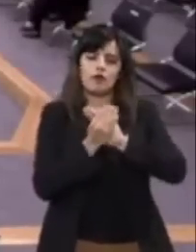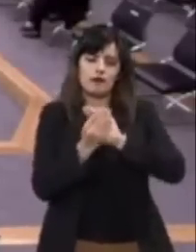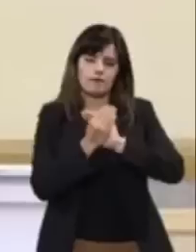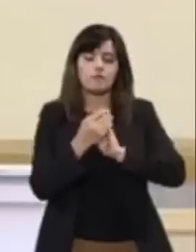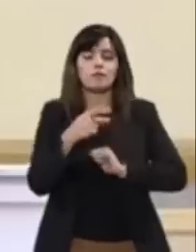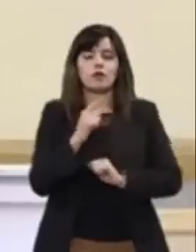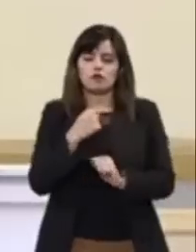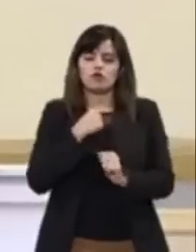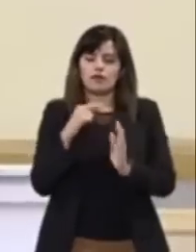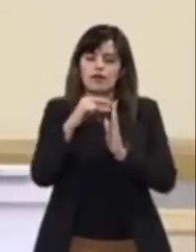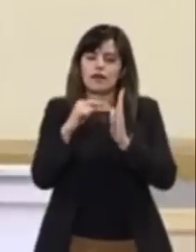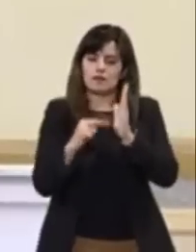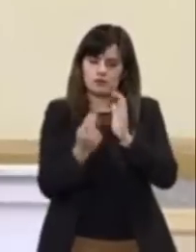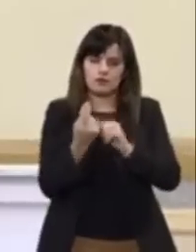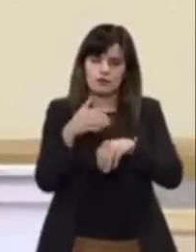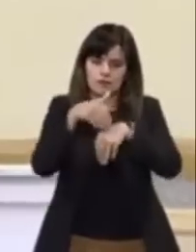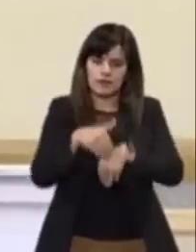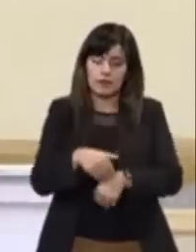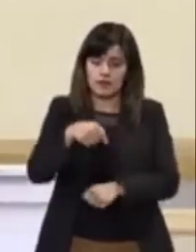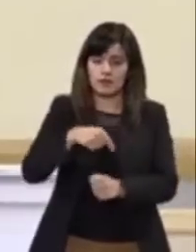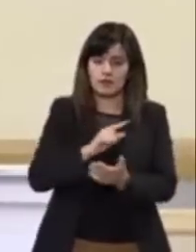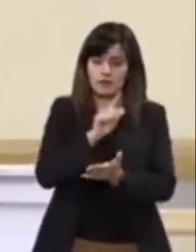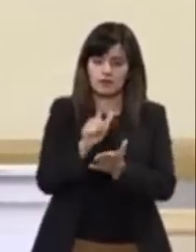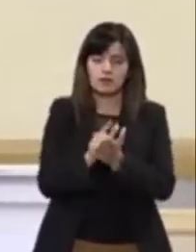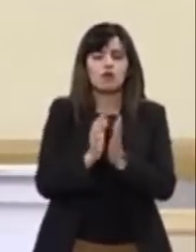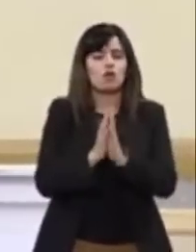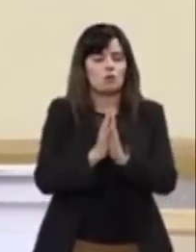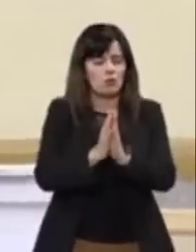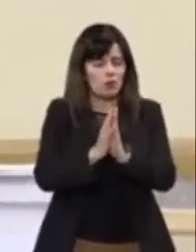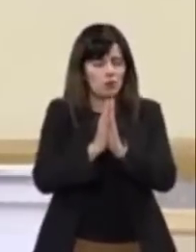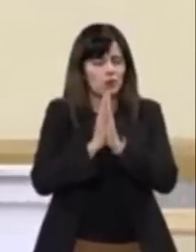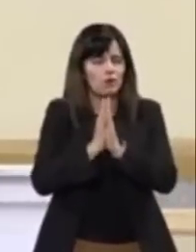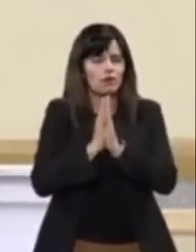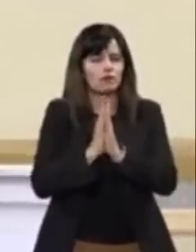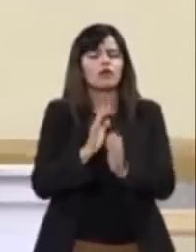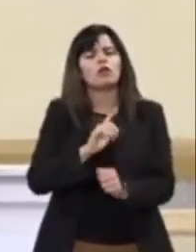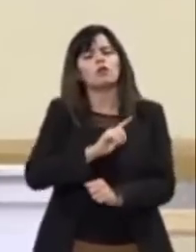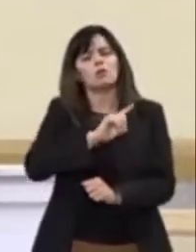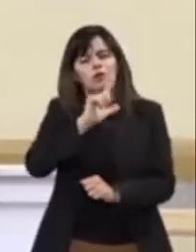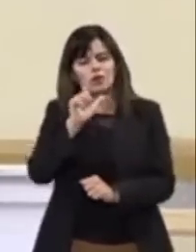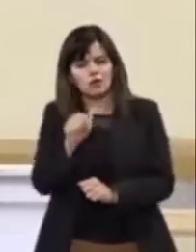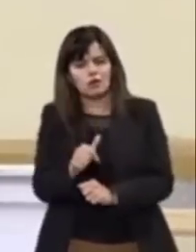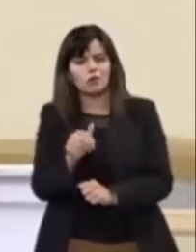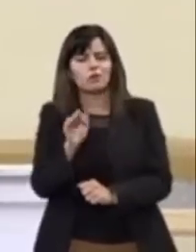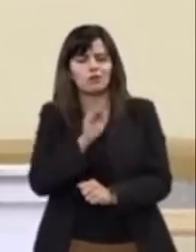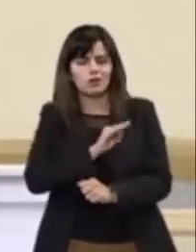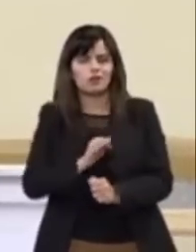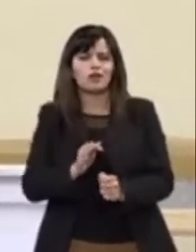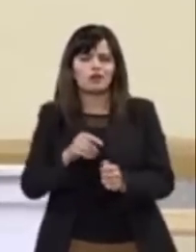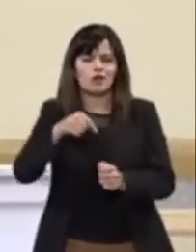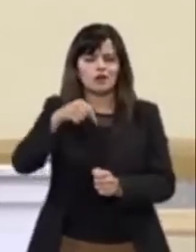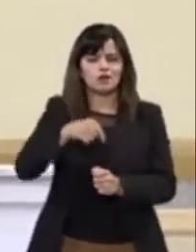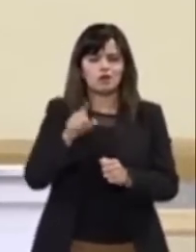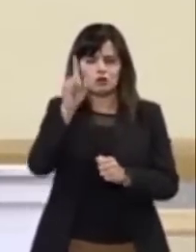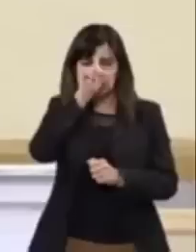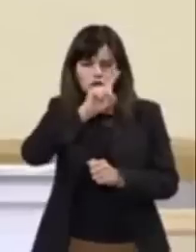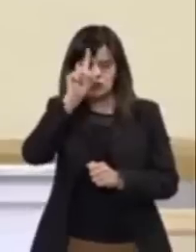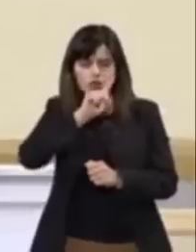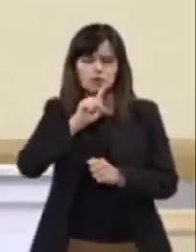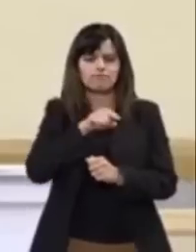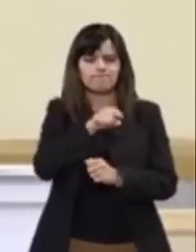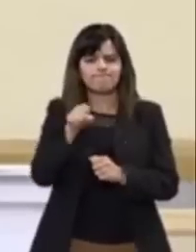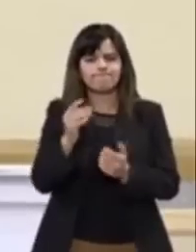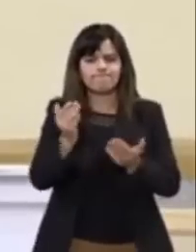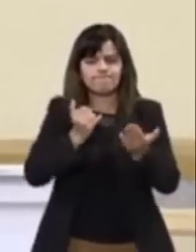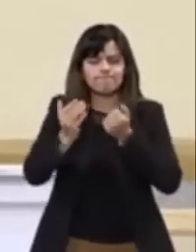reglamento. Aquí sí la ley es la ley. Lo voy a invitar muy atentamente. En su momento ya se citará este consejo para conocer del informe que está